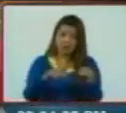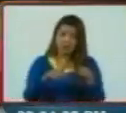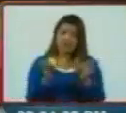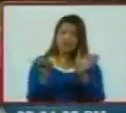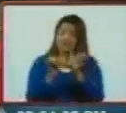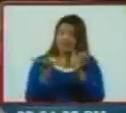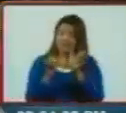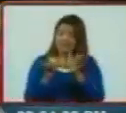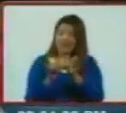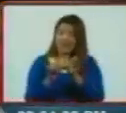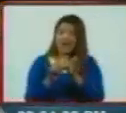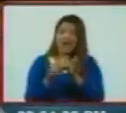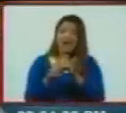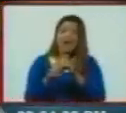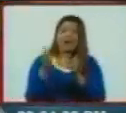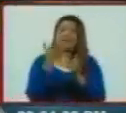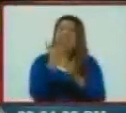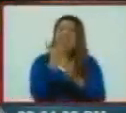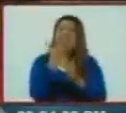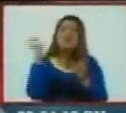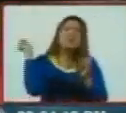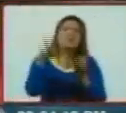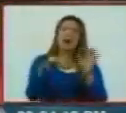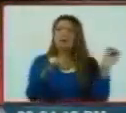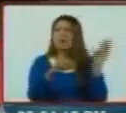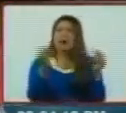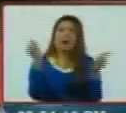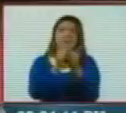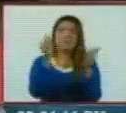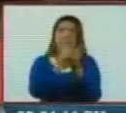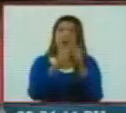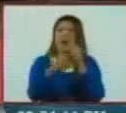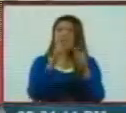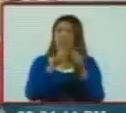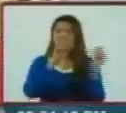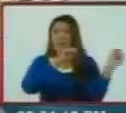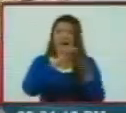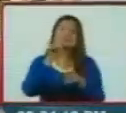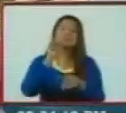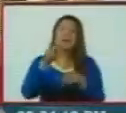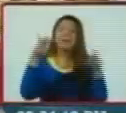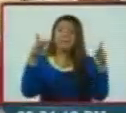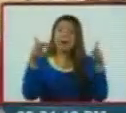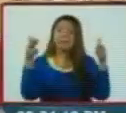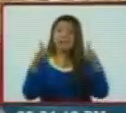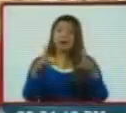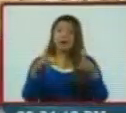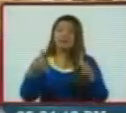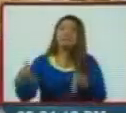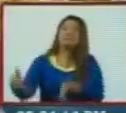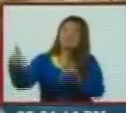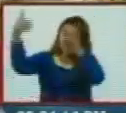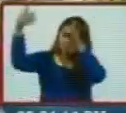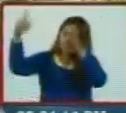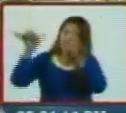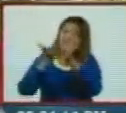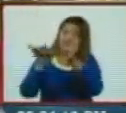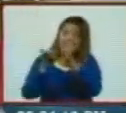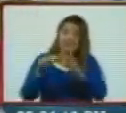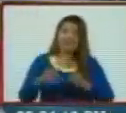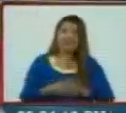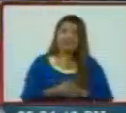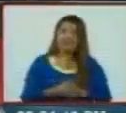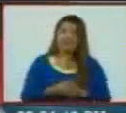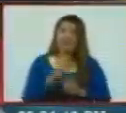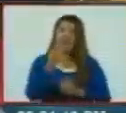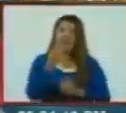adyacencias fueron atacados con botellas, piedras, objetos contundentes e incluso disparos que provenían de las residencias cercanas. Una de las